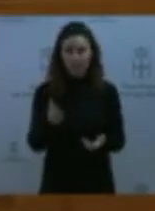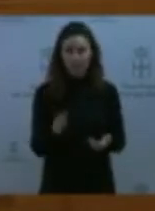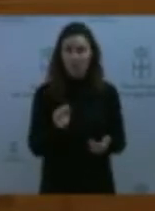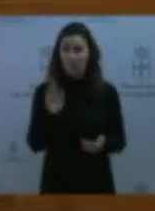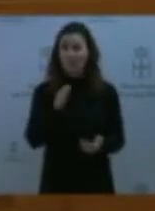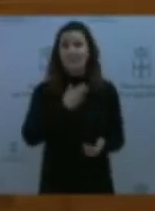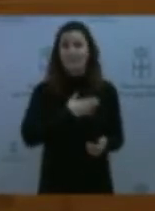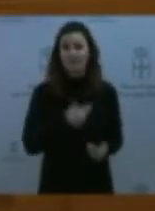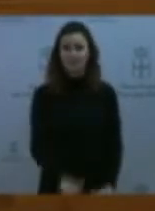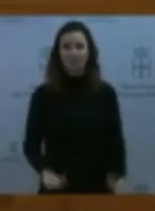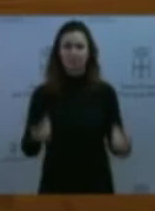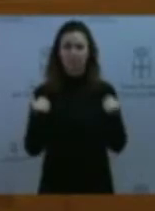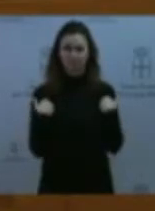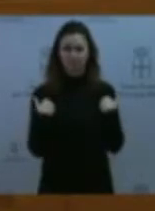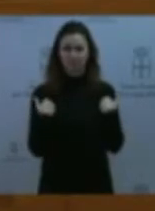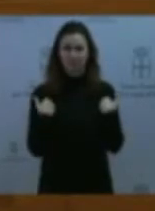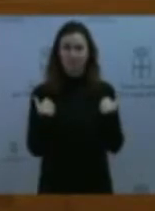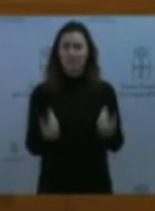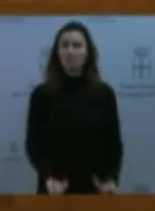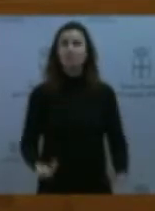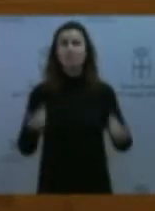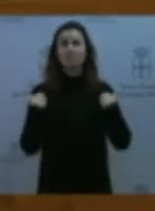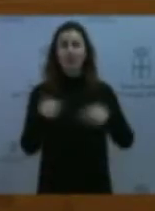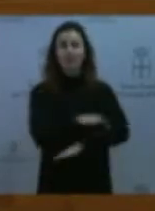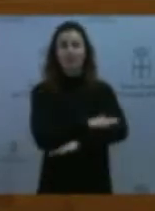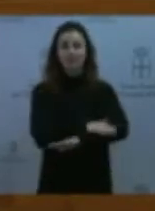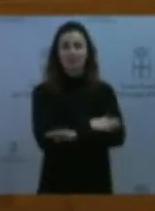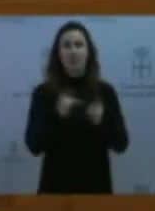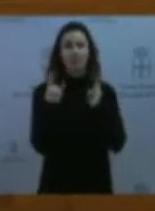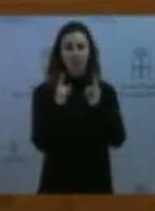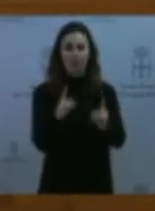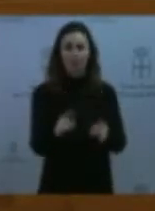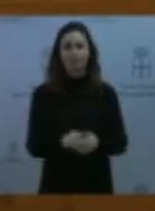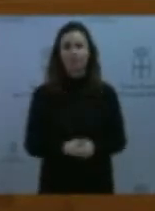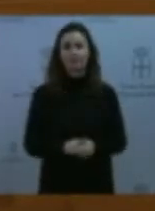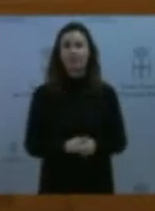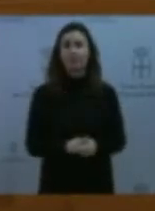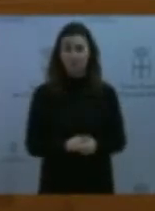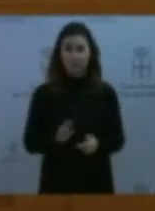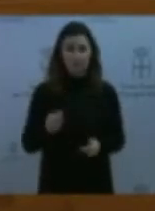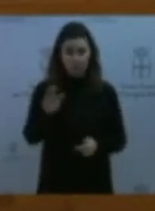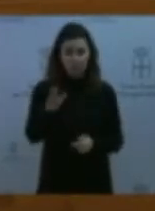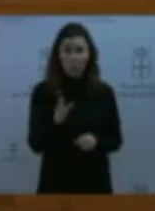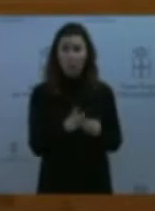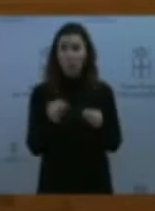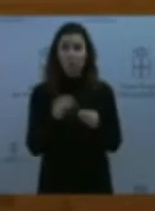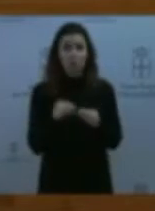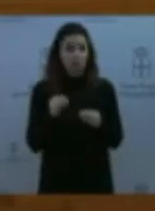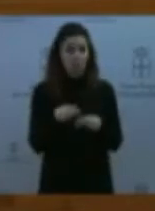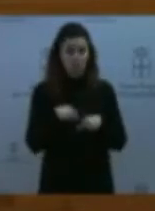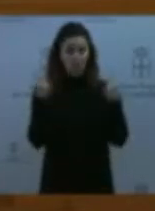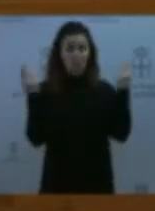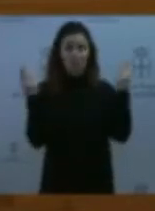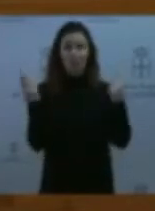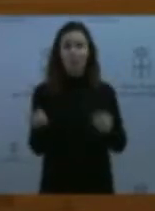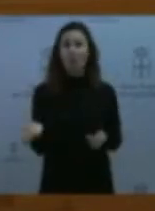de la Administración forestal, que son los montes de utilidad pública o los montes comunales que gestionamos a través